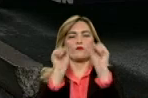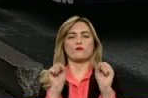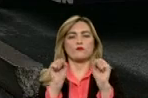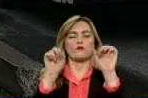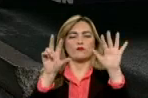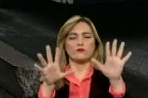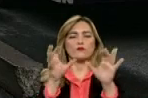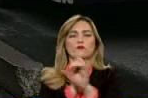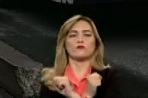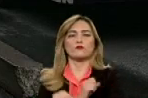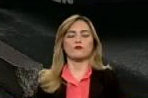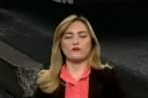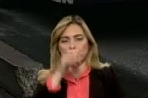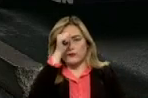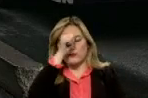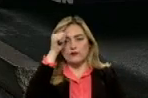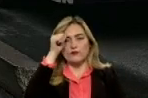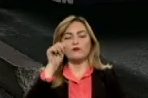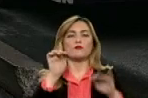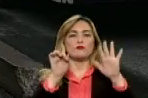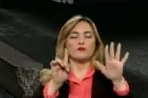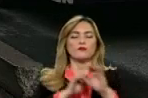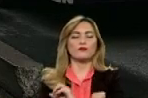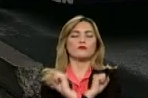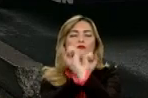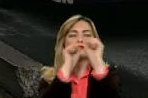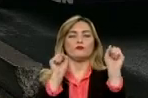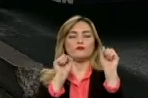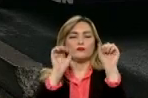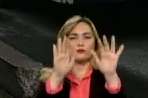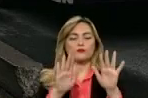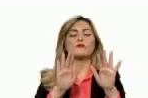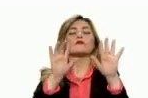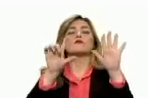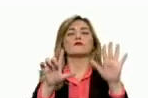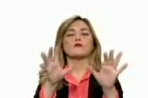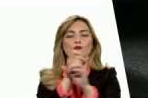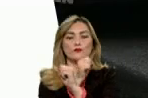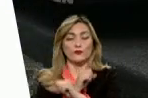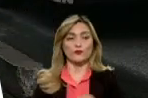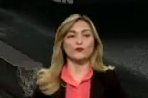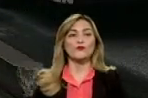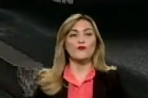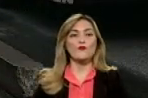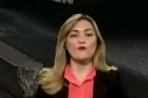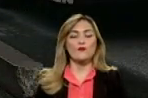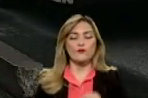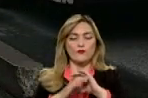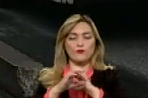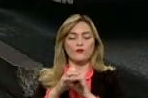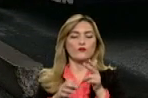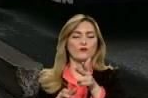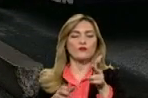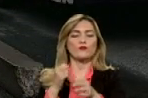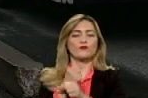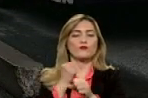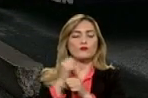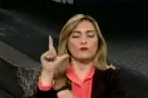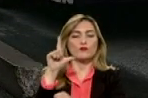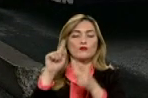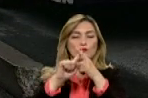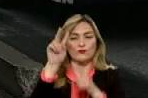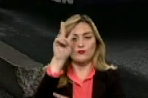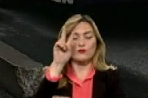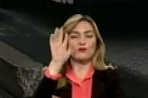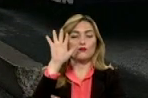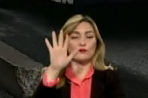20 horas y los domingos de 6 de la mañana a 19 horas. Mientras que los los alimentadores laboran de lunes a viernes de